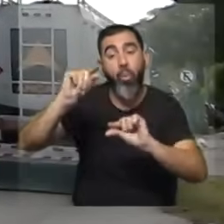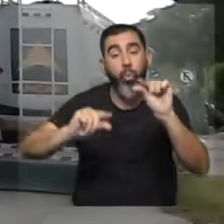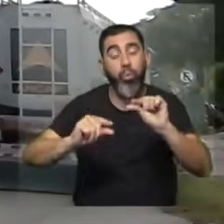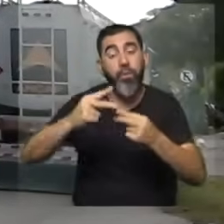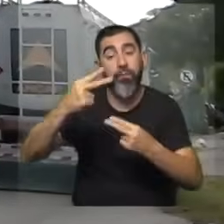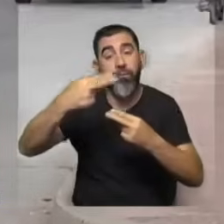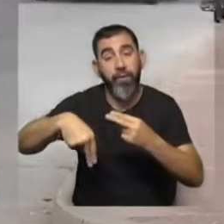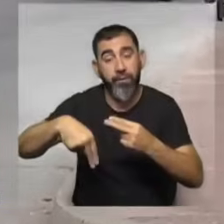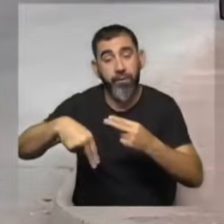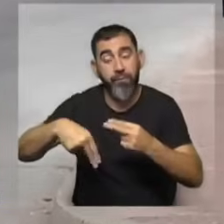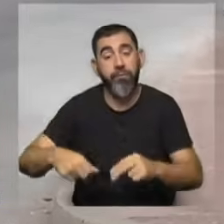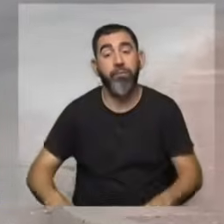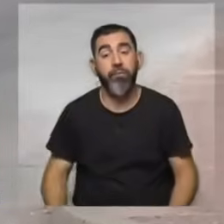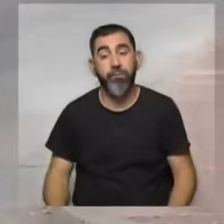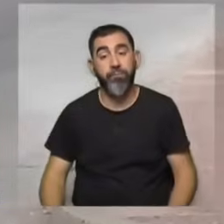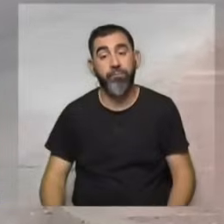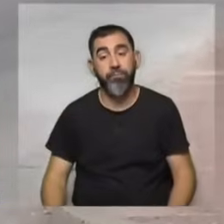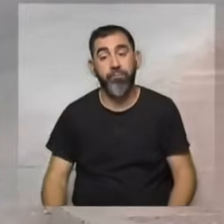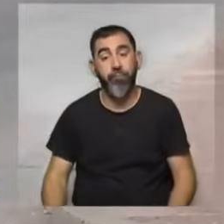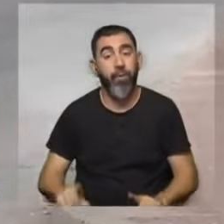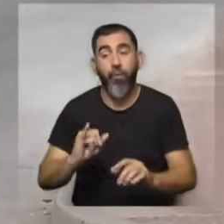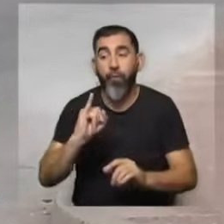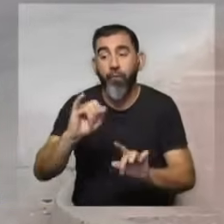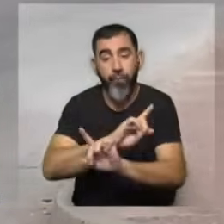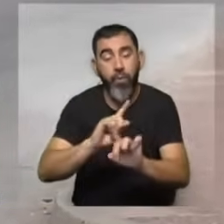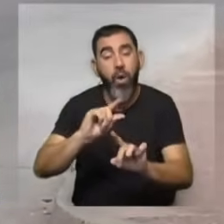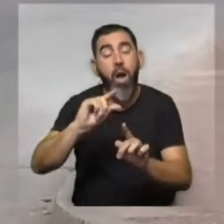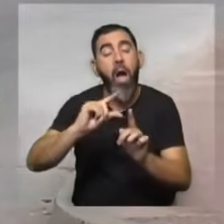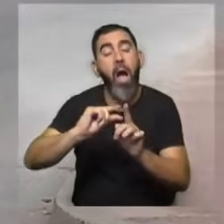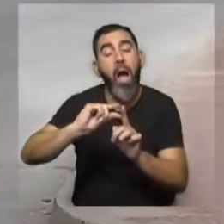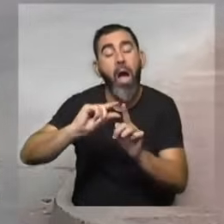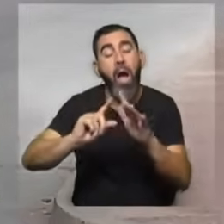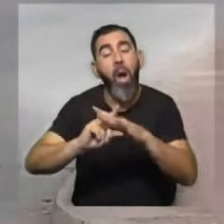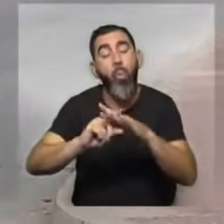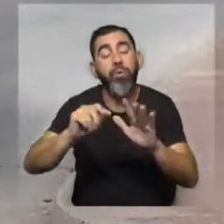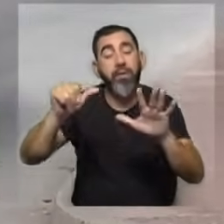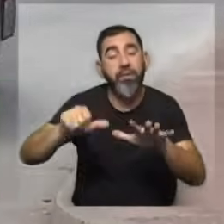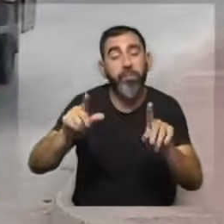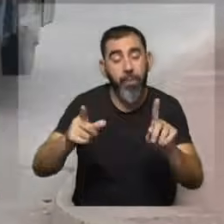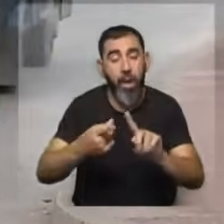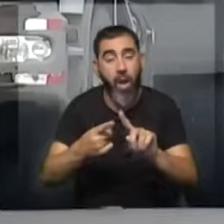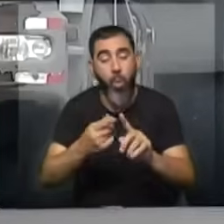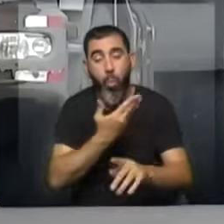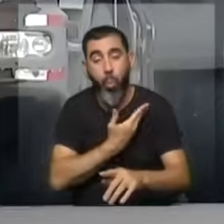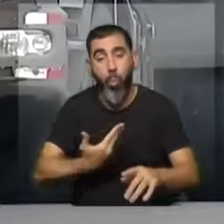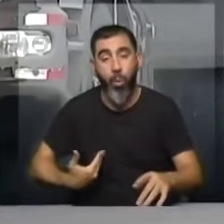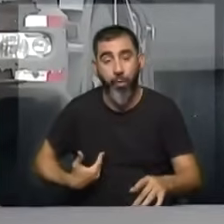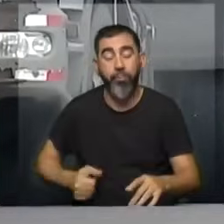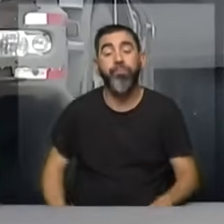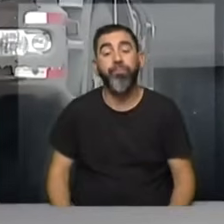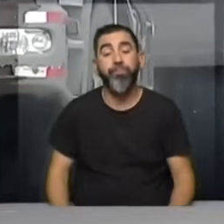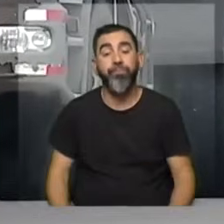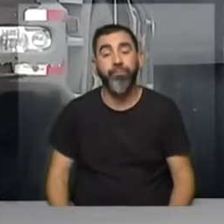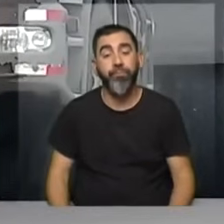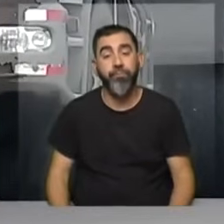fletes este que para que no queden congelados un ajuste semestral que también nos pusimos de acuerdo con de gobierno de modo que que bueno